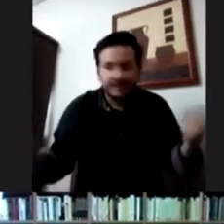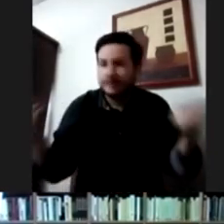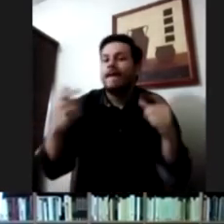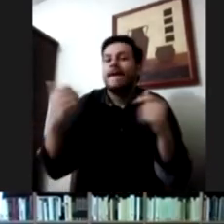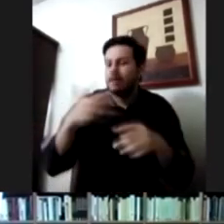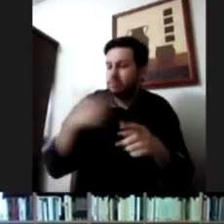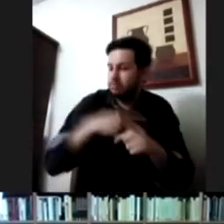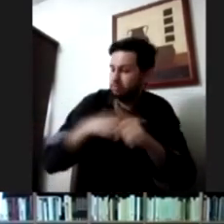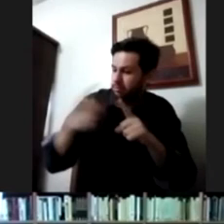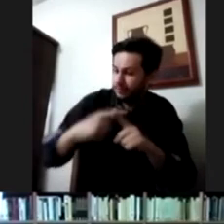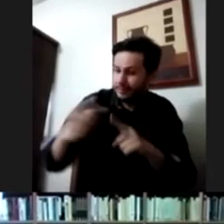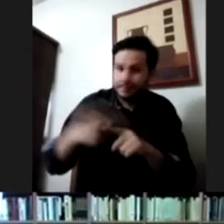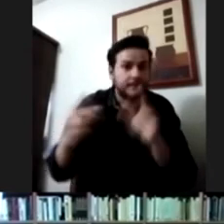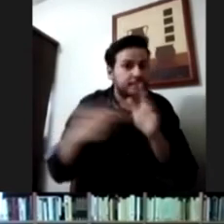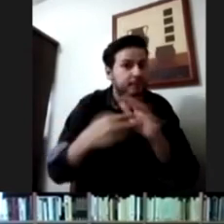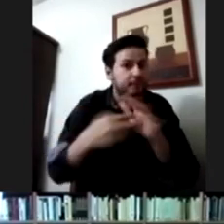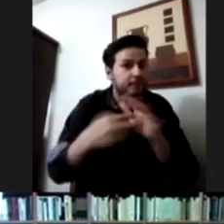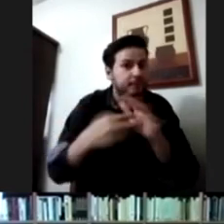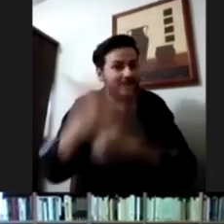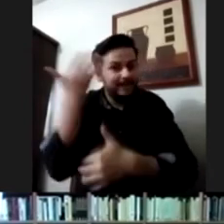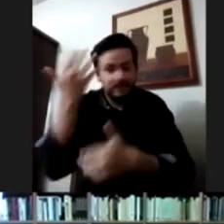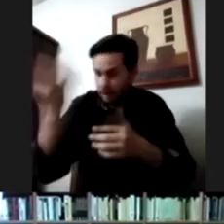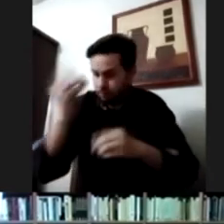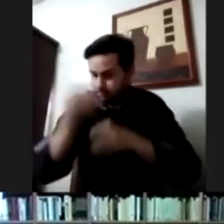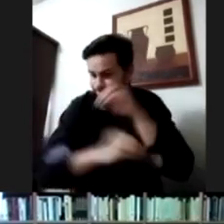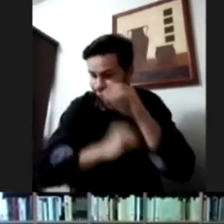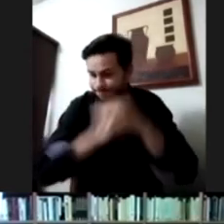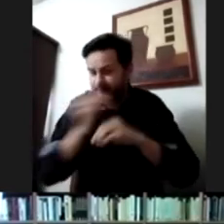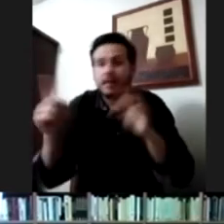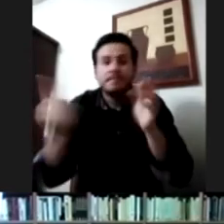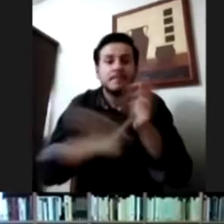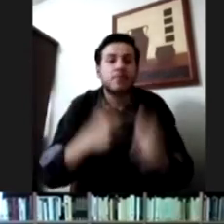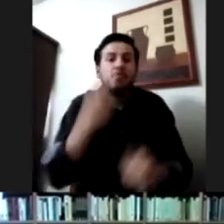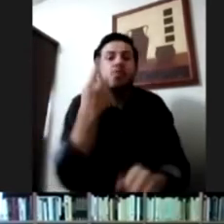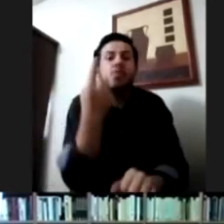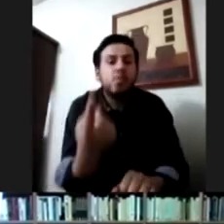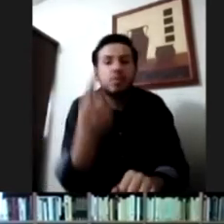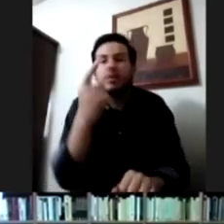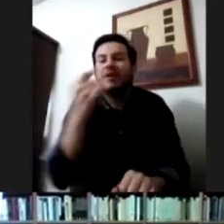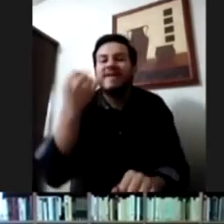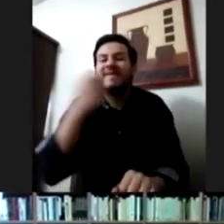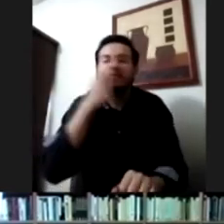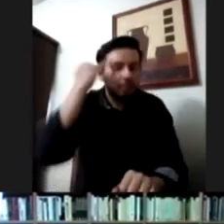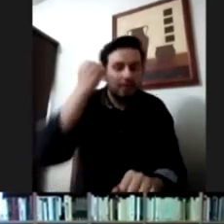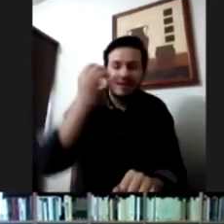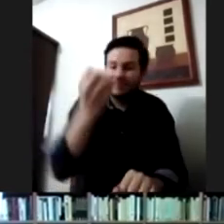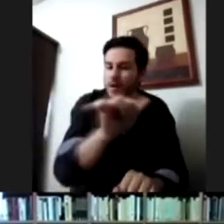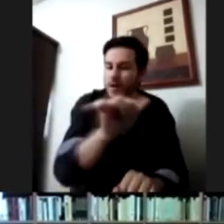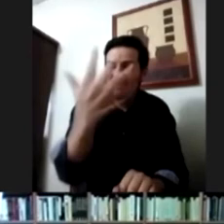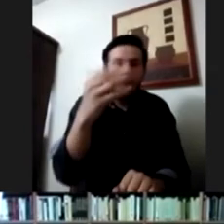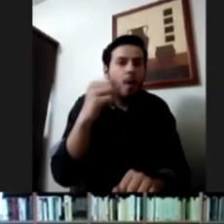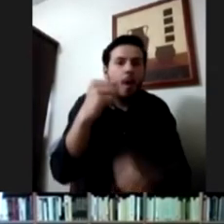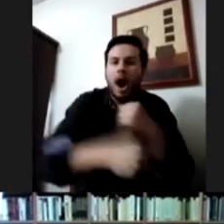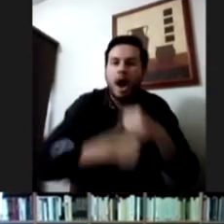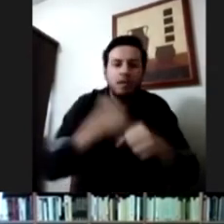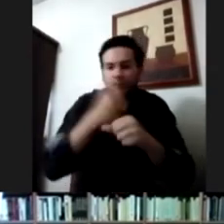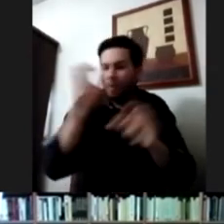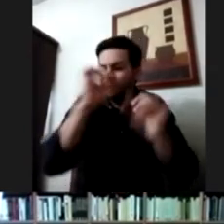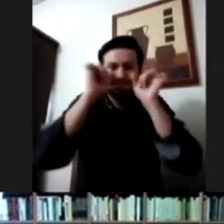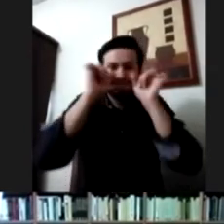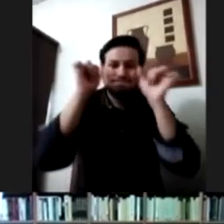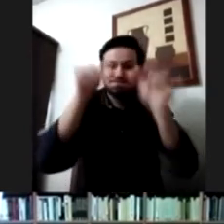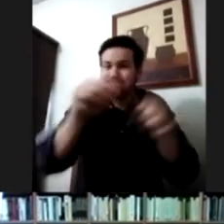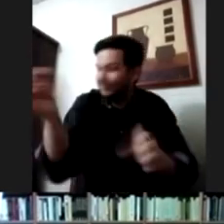del 2015, había 1,001 niñas, niños indígenas de 0 a 5 años que no eran atendidos cuando